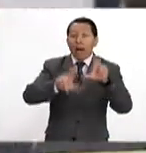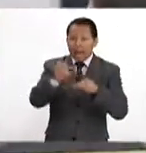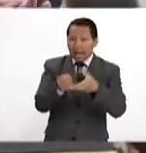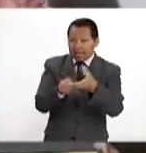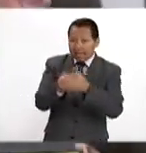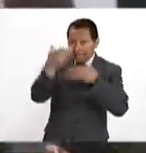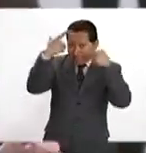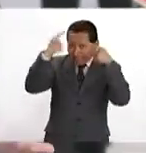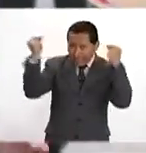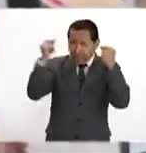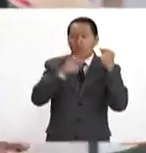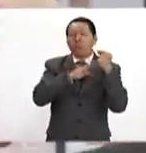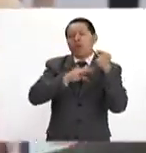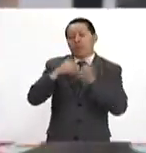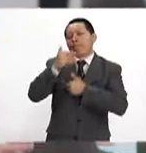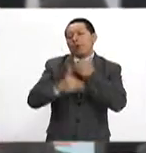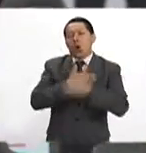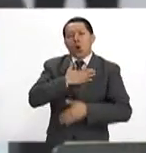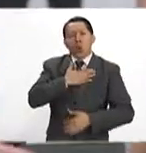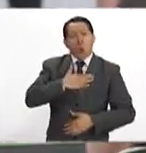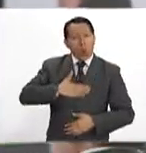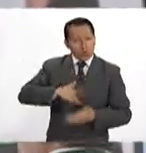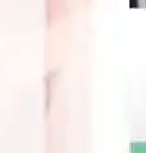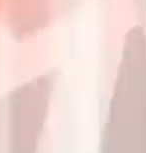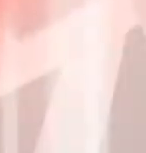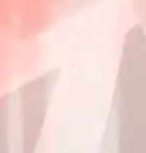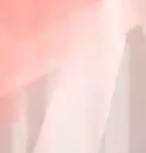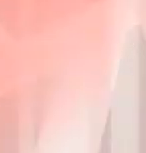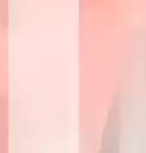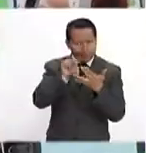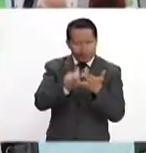oportunidad en un proceso justo y transparente.